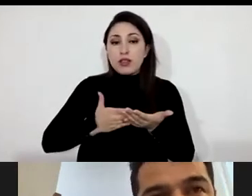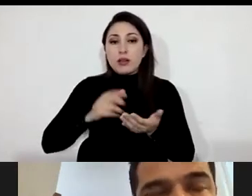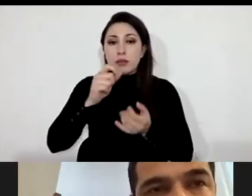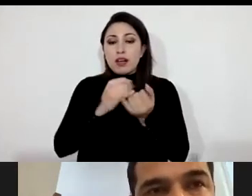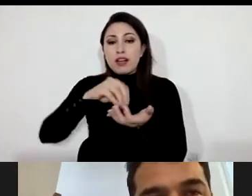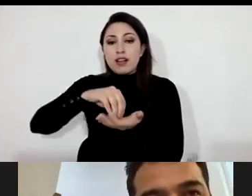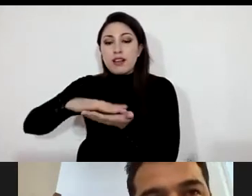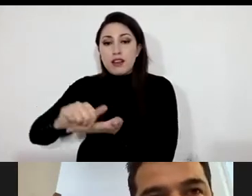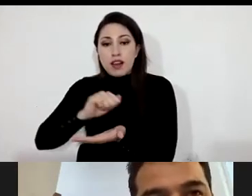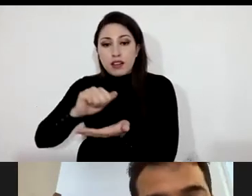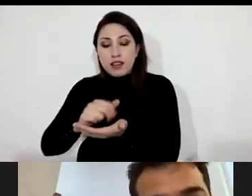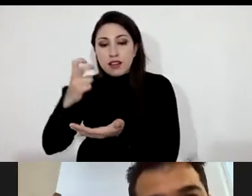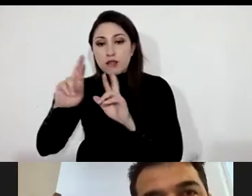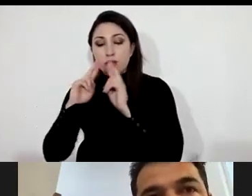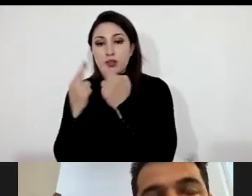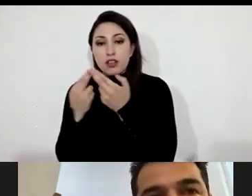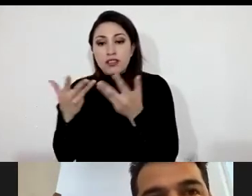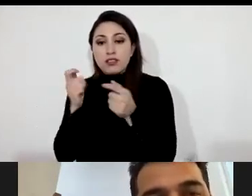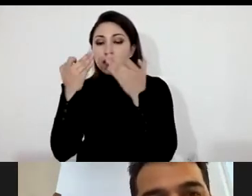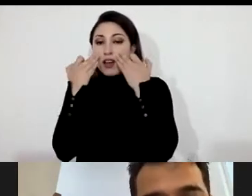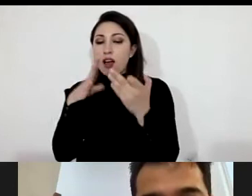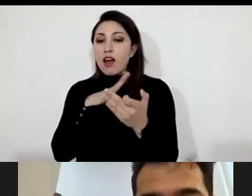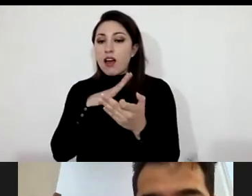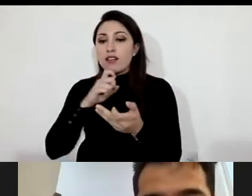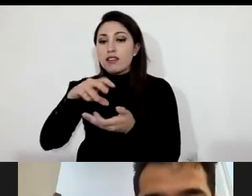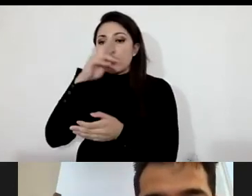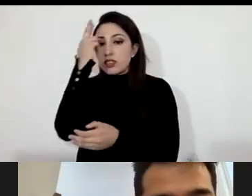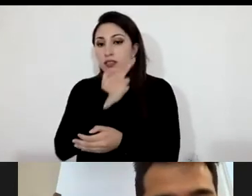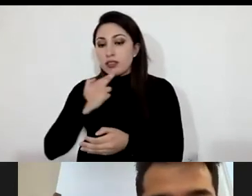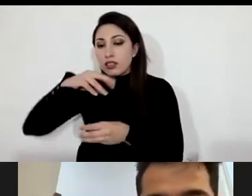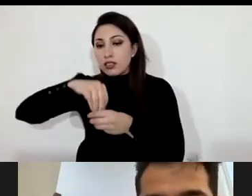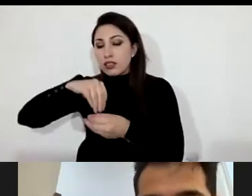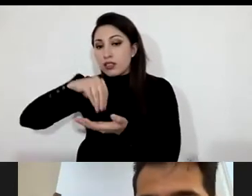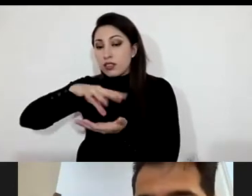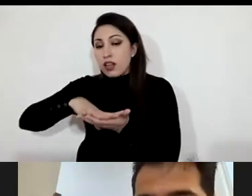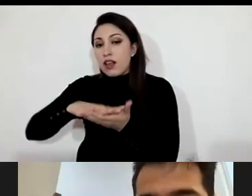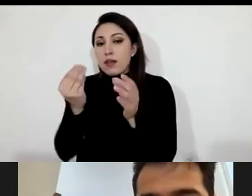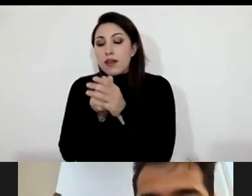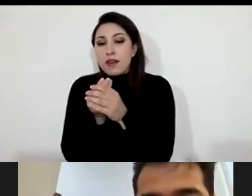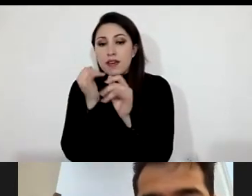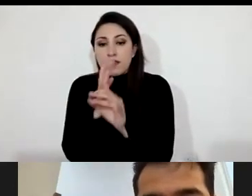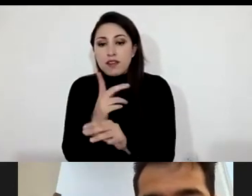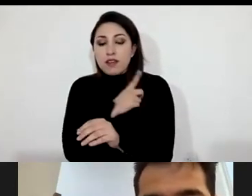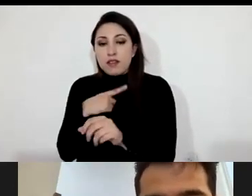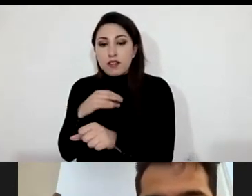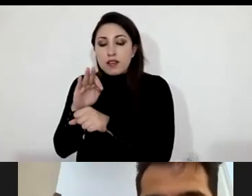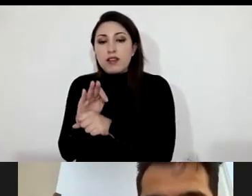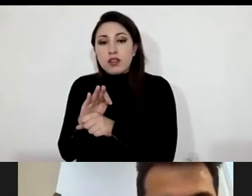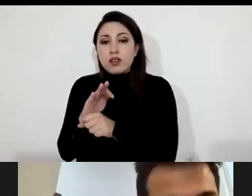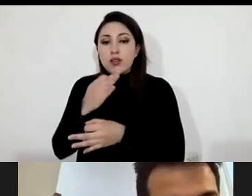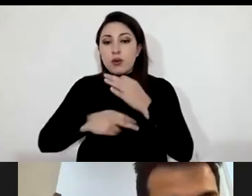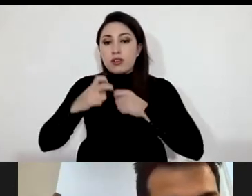comité respectiva que valida la clasificación de los datos personales susceptibles de protección en términos de la